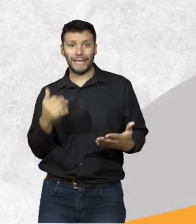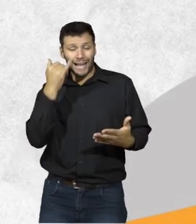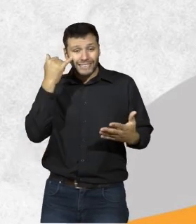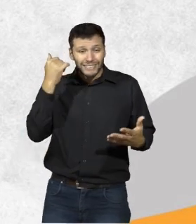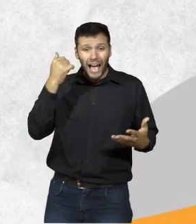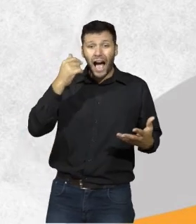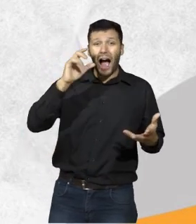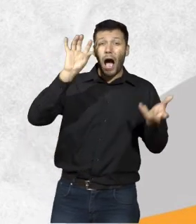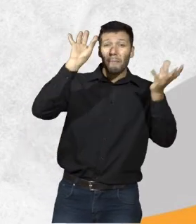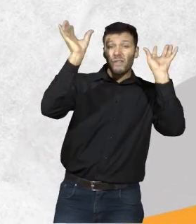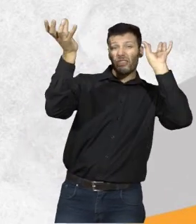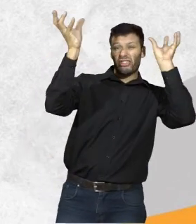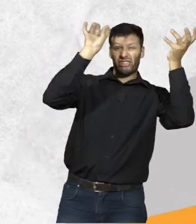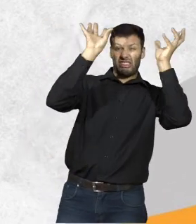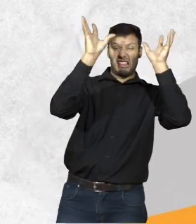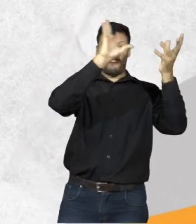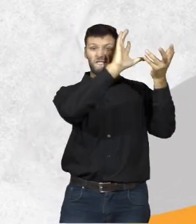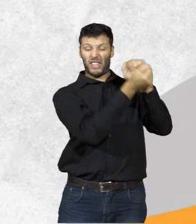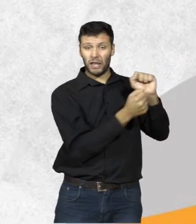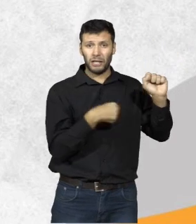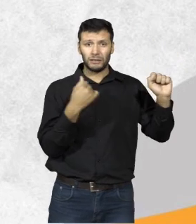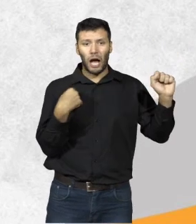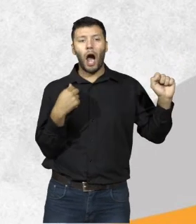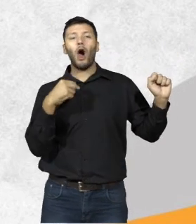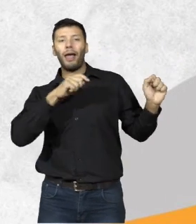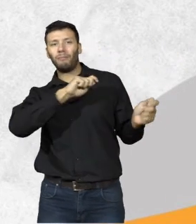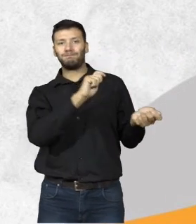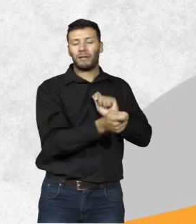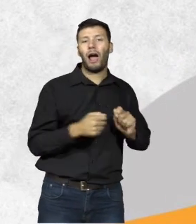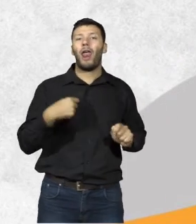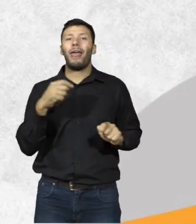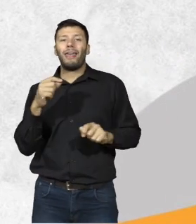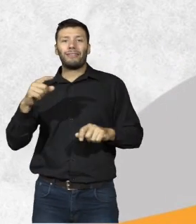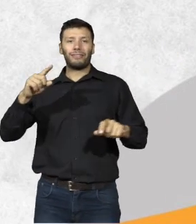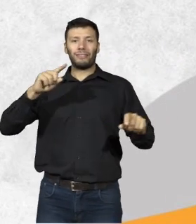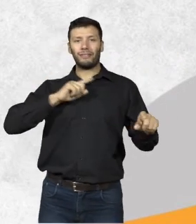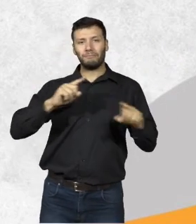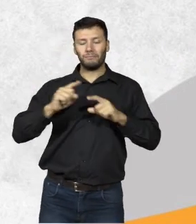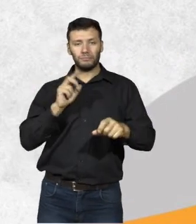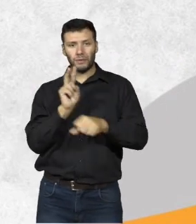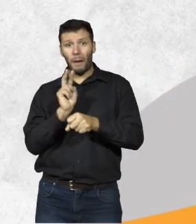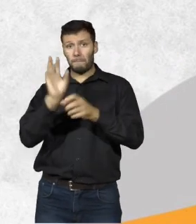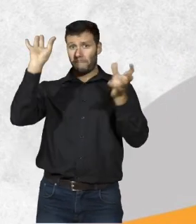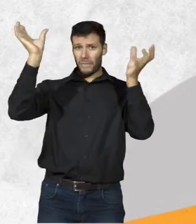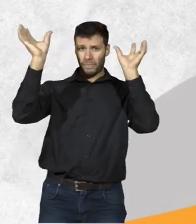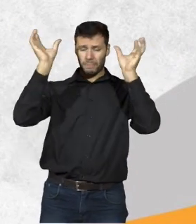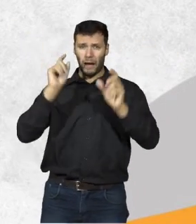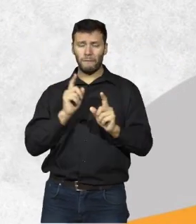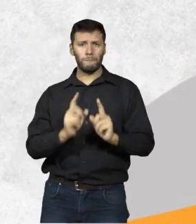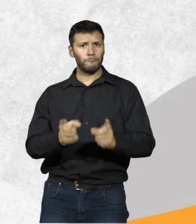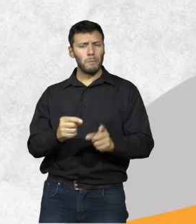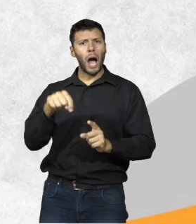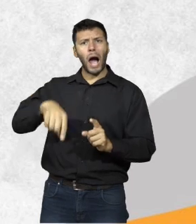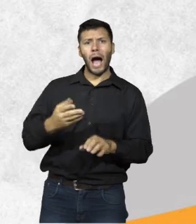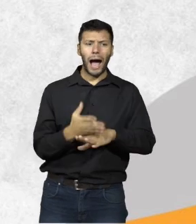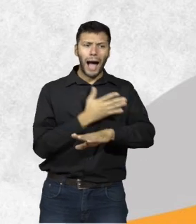incidente ambiental y el daño ambiental. Ahora es Dirección de Protección Ambiental, o sea, tenemos que llegar antes de que el daño se